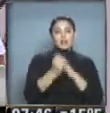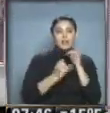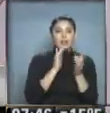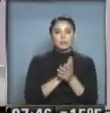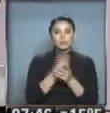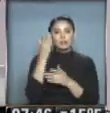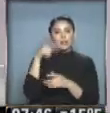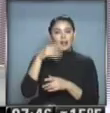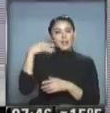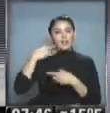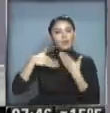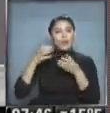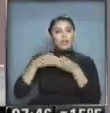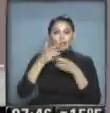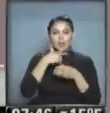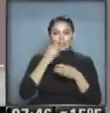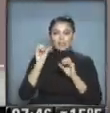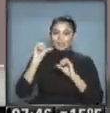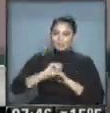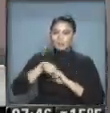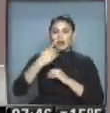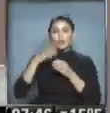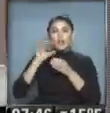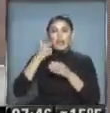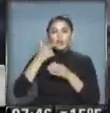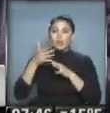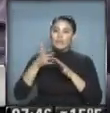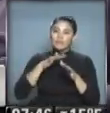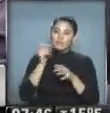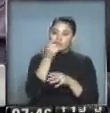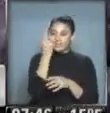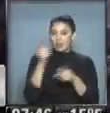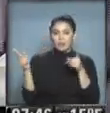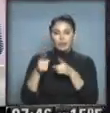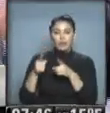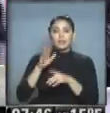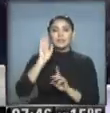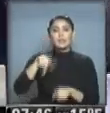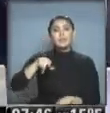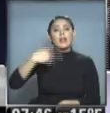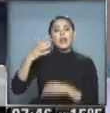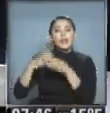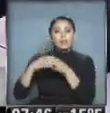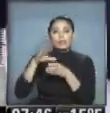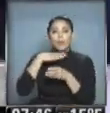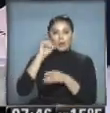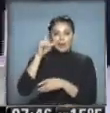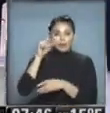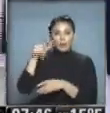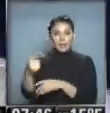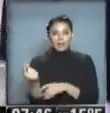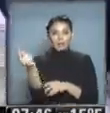Teo por Racing, donde no terminó bien. Lanús, muy efímero. Y goleador en el Cruz Azul de México. De allí viene